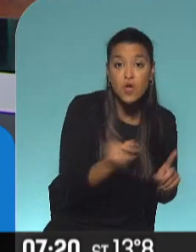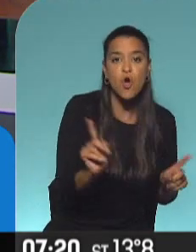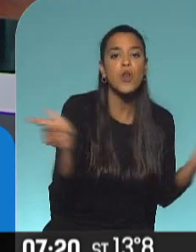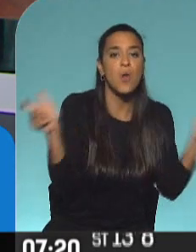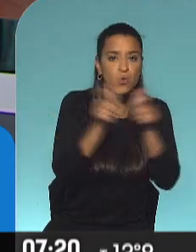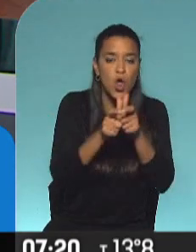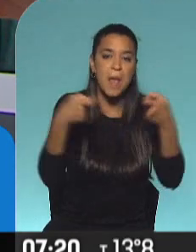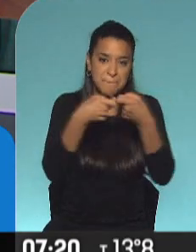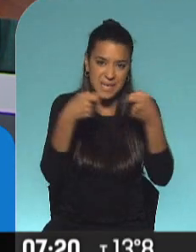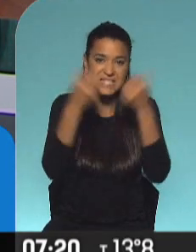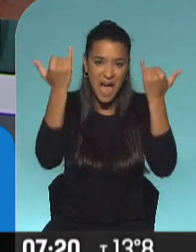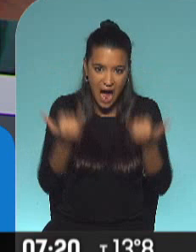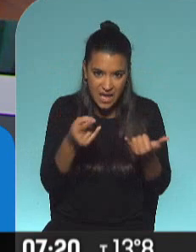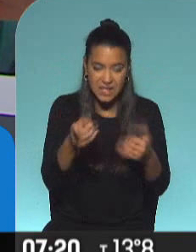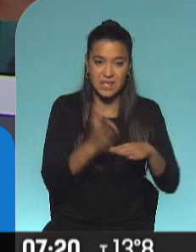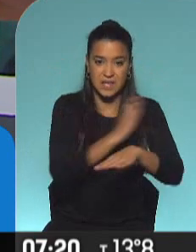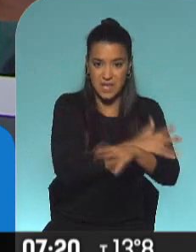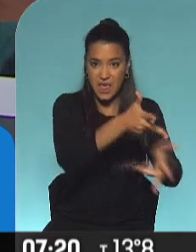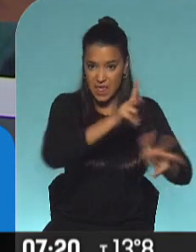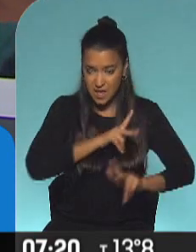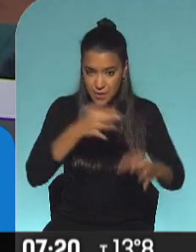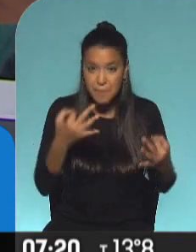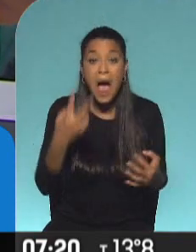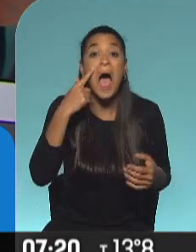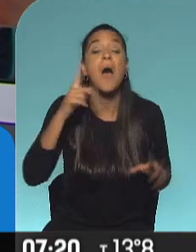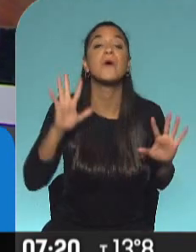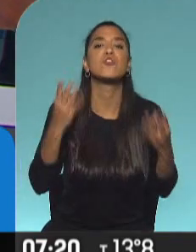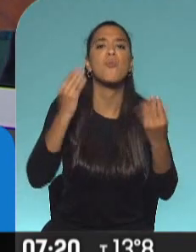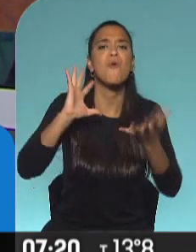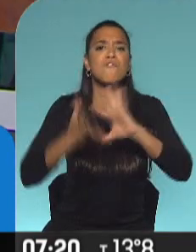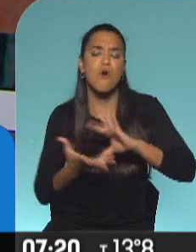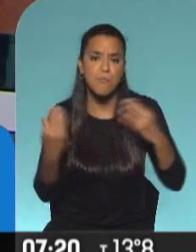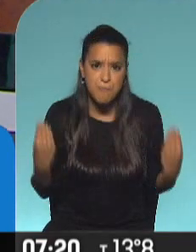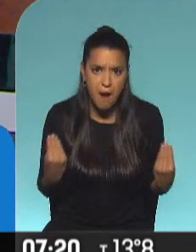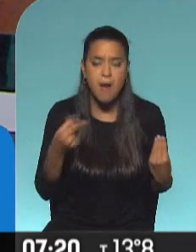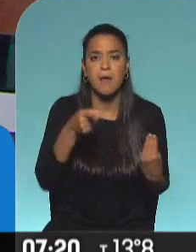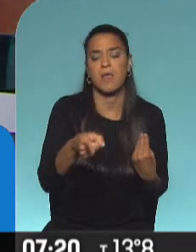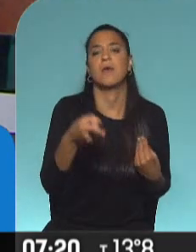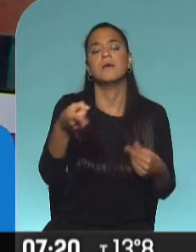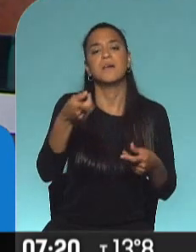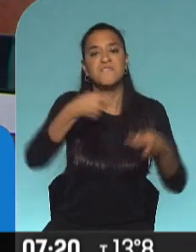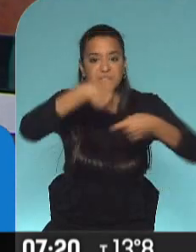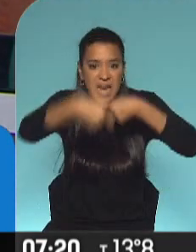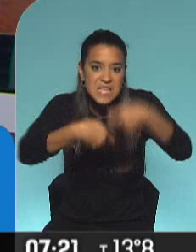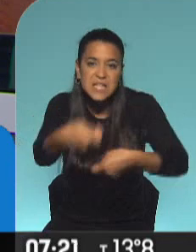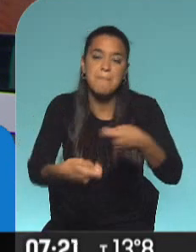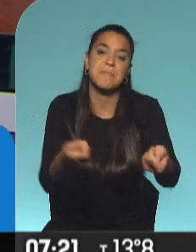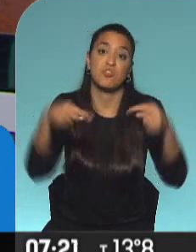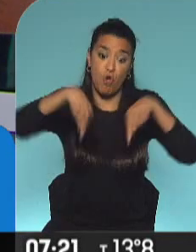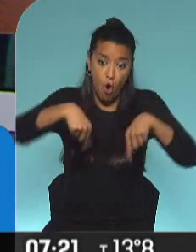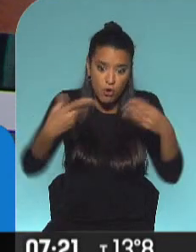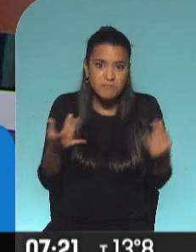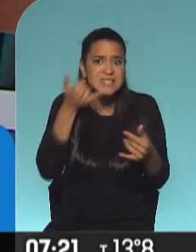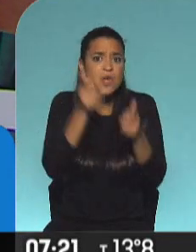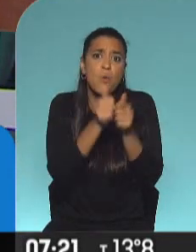las empresas, como mencionás, para ver la manera de que haya algún tipo de financiamiento más hoy en día que los